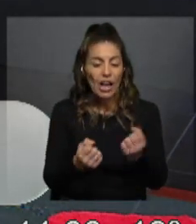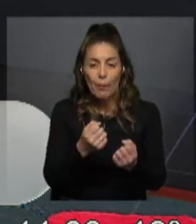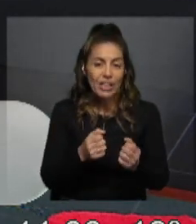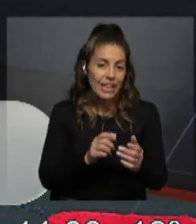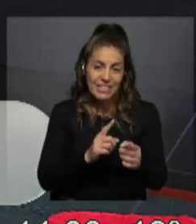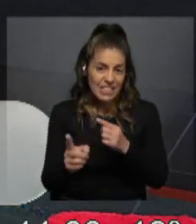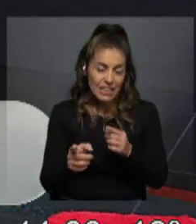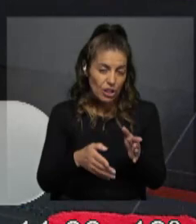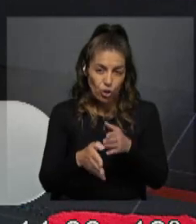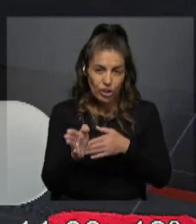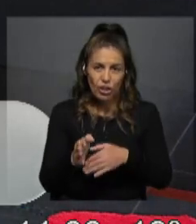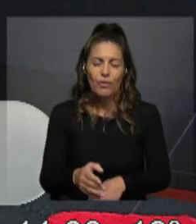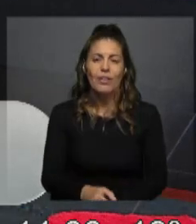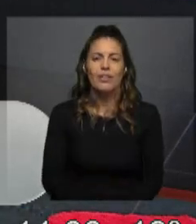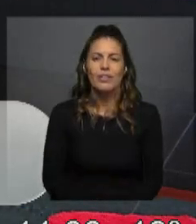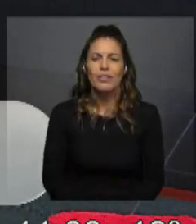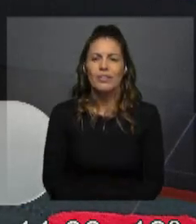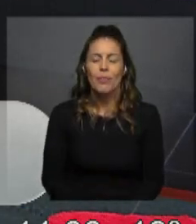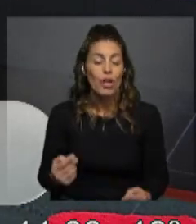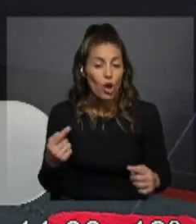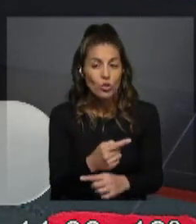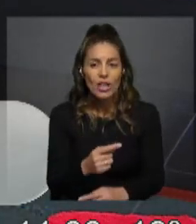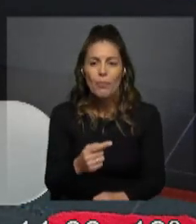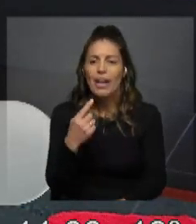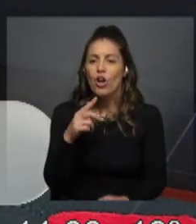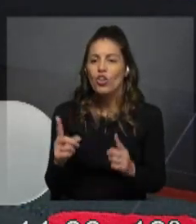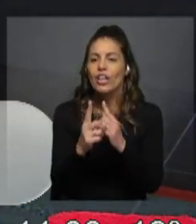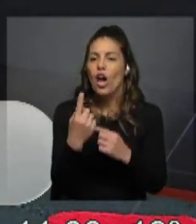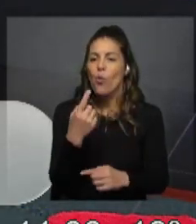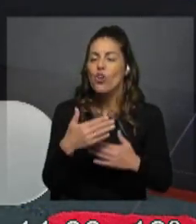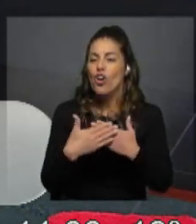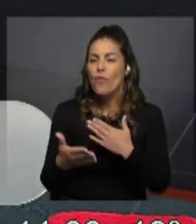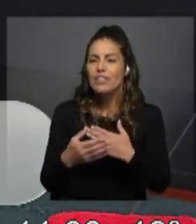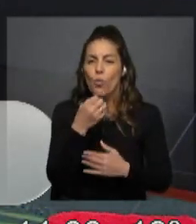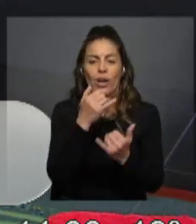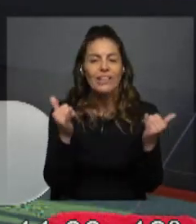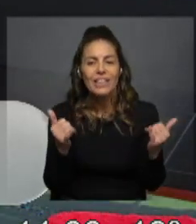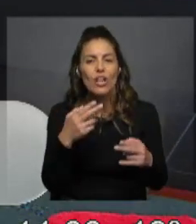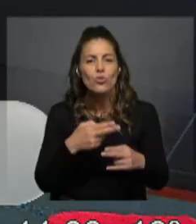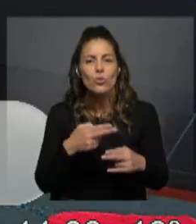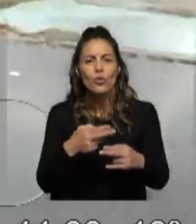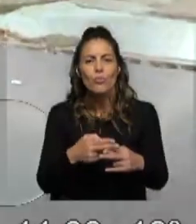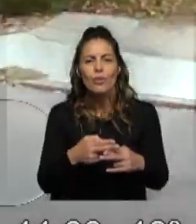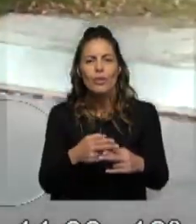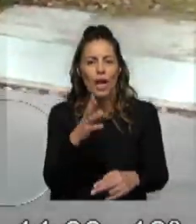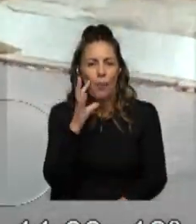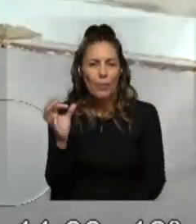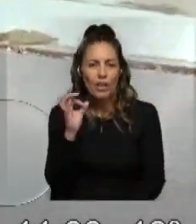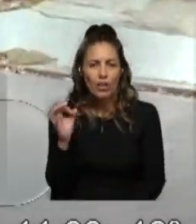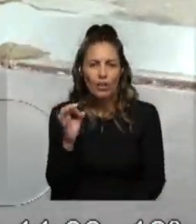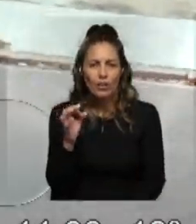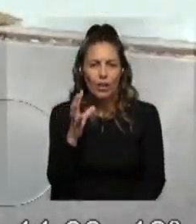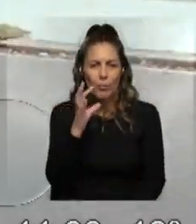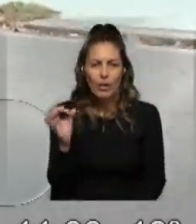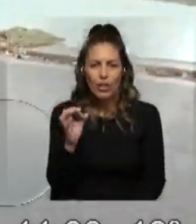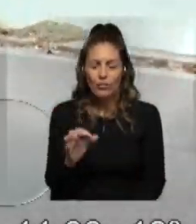cruzada libertadora. Suicida. Voy a encontrar a uno de los vecinos. Vecino, ¿cómo le va? Buen día, su nombre, por favor. Buen día, disculpado. Ah, disculpa, me piden,